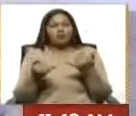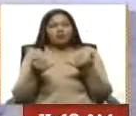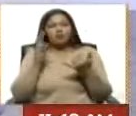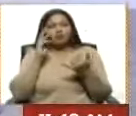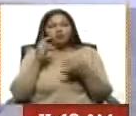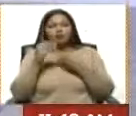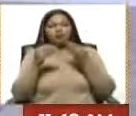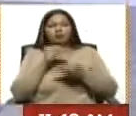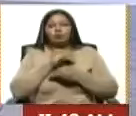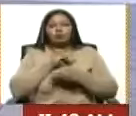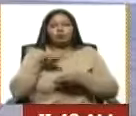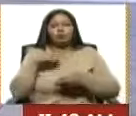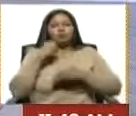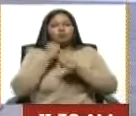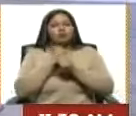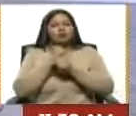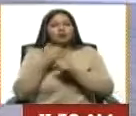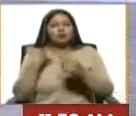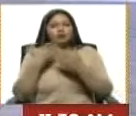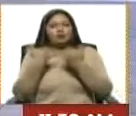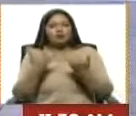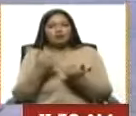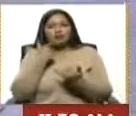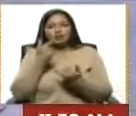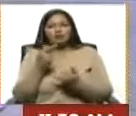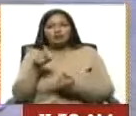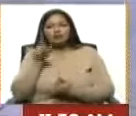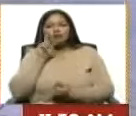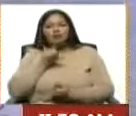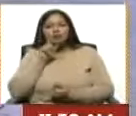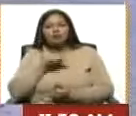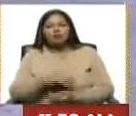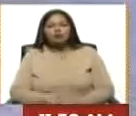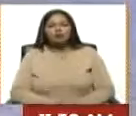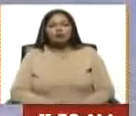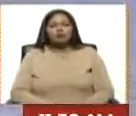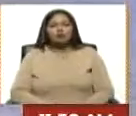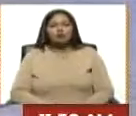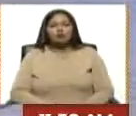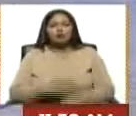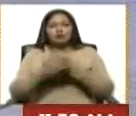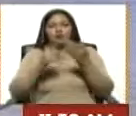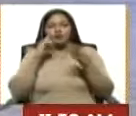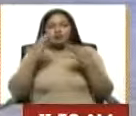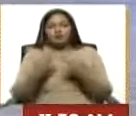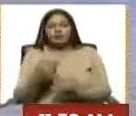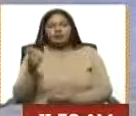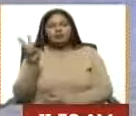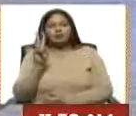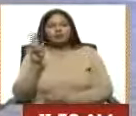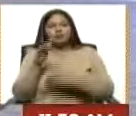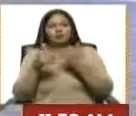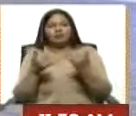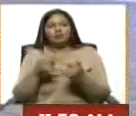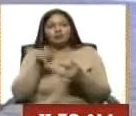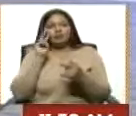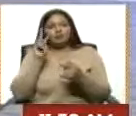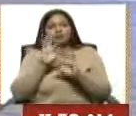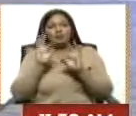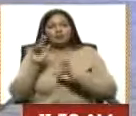cómo estamos trabajando nosotros para decir, mira, esto es mentira, esto no está ocurriendo, la verdad de Venezuela es esta? En estos días veíamos también